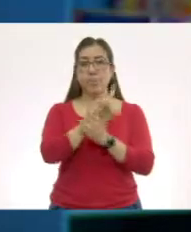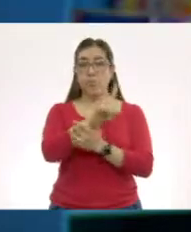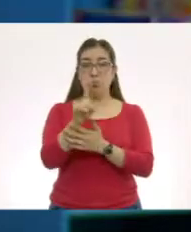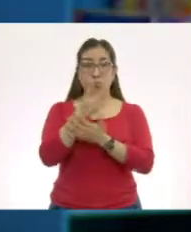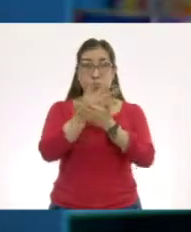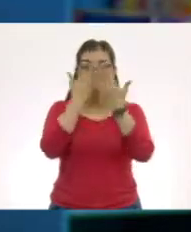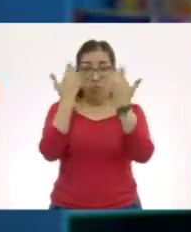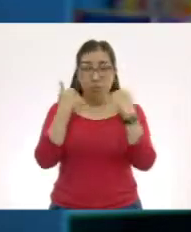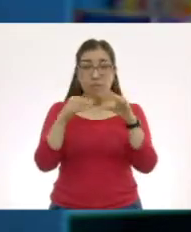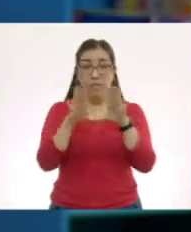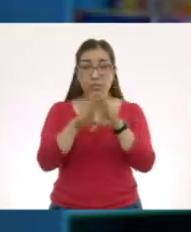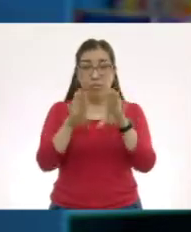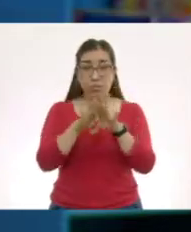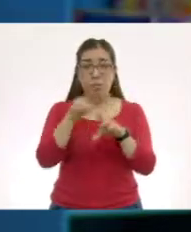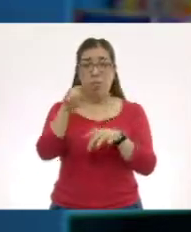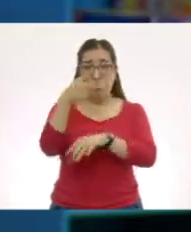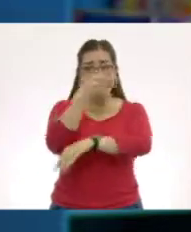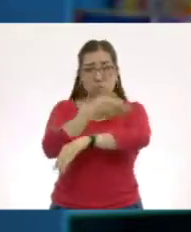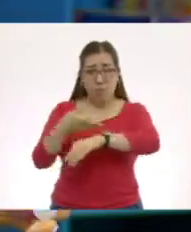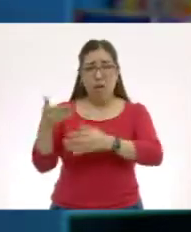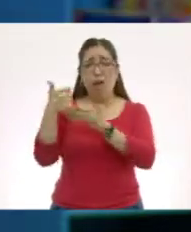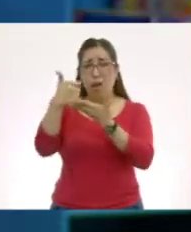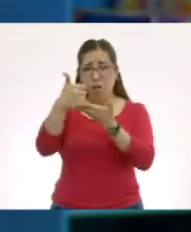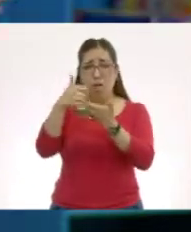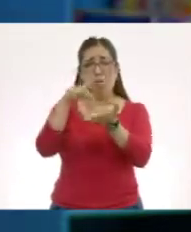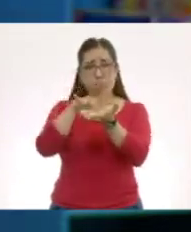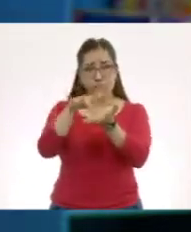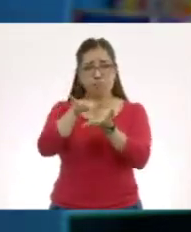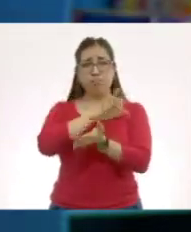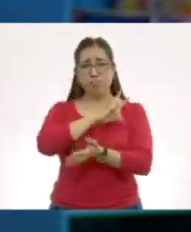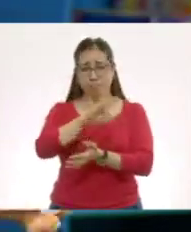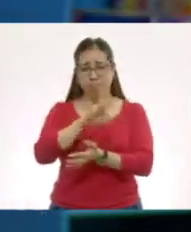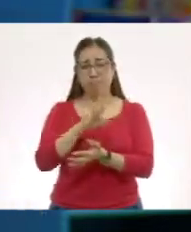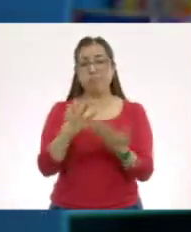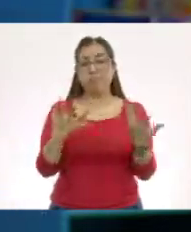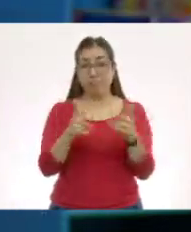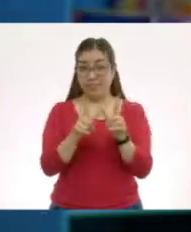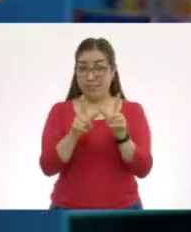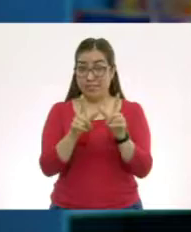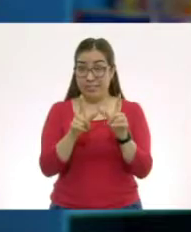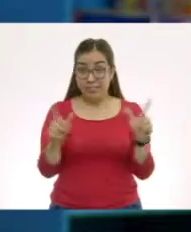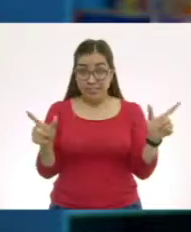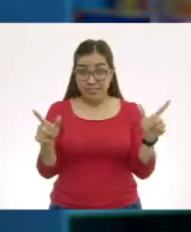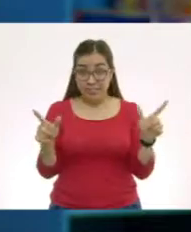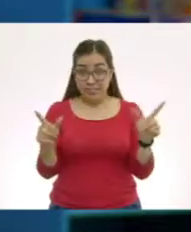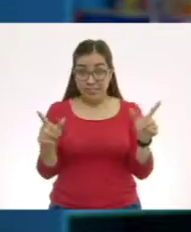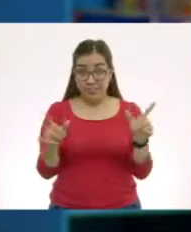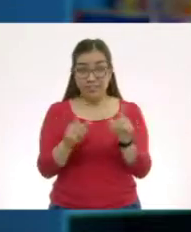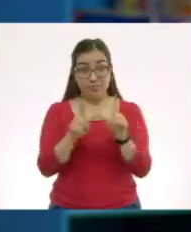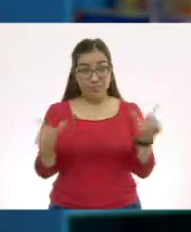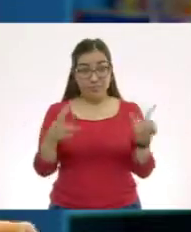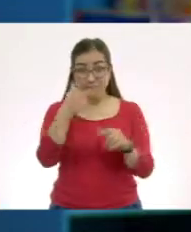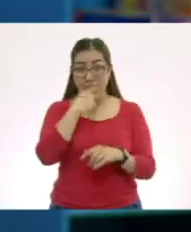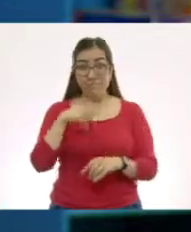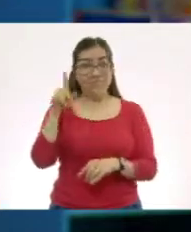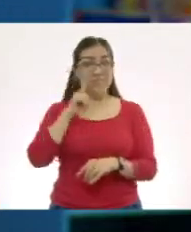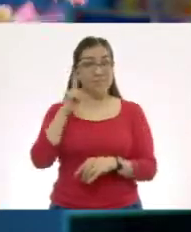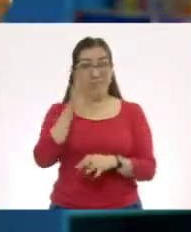sabes cómo hacerlo, pide ayuda en casa. ¿Lista?